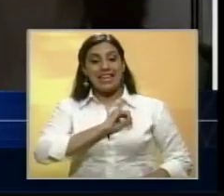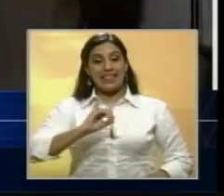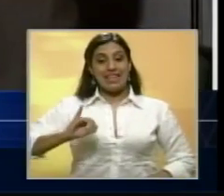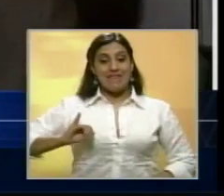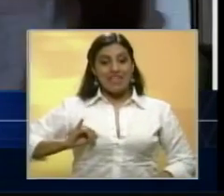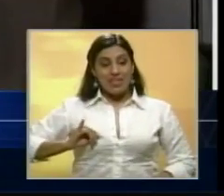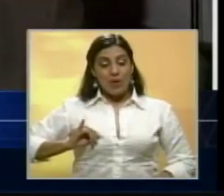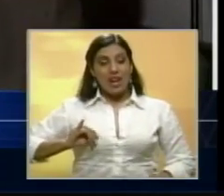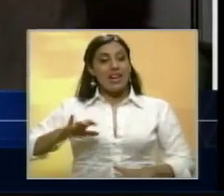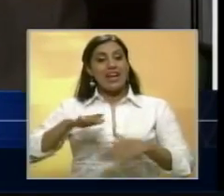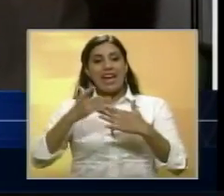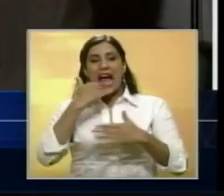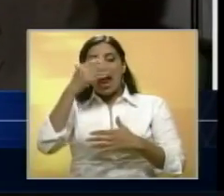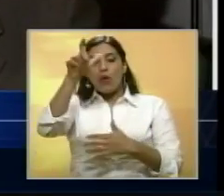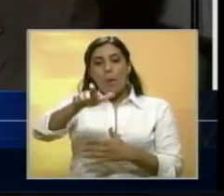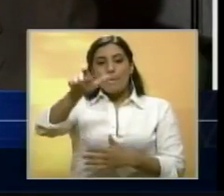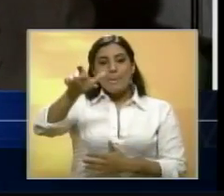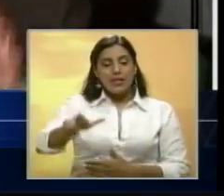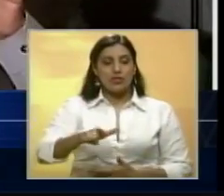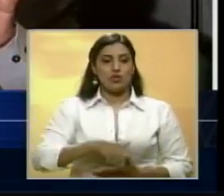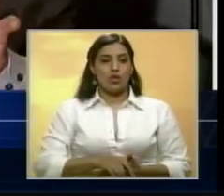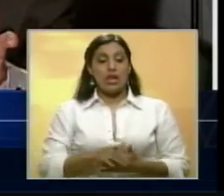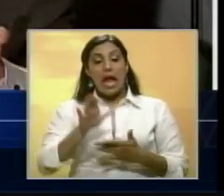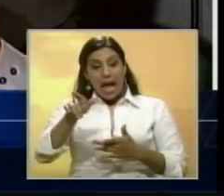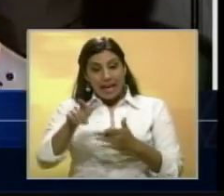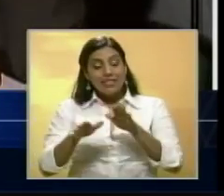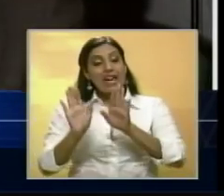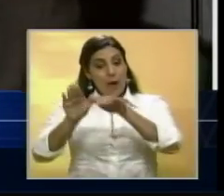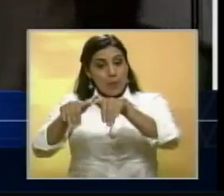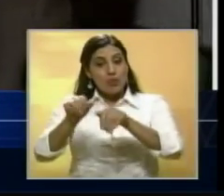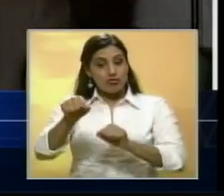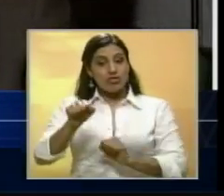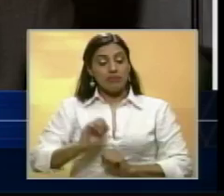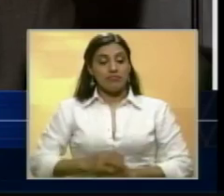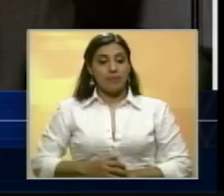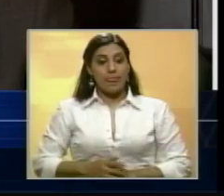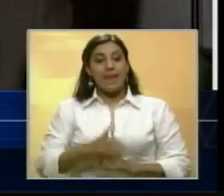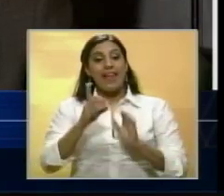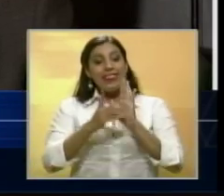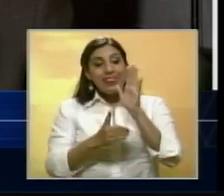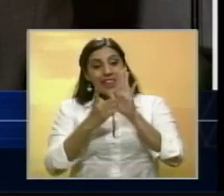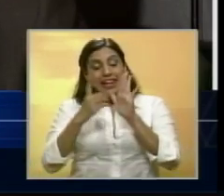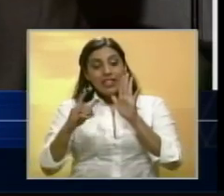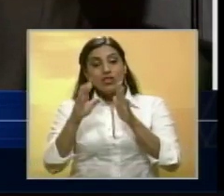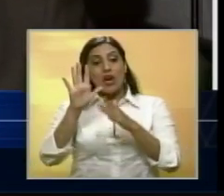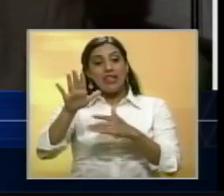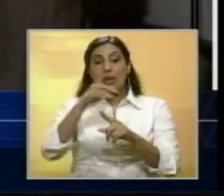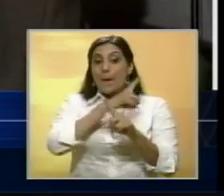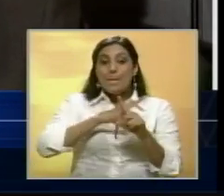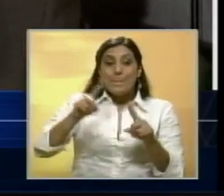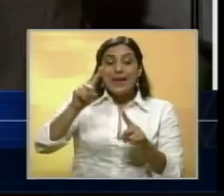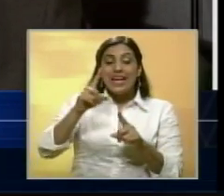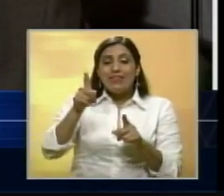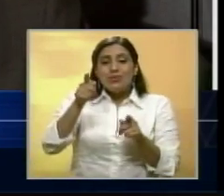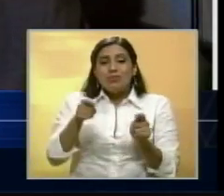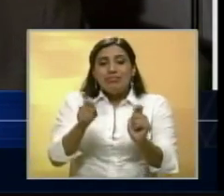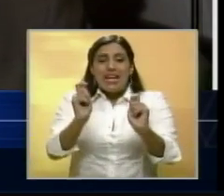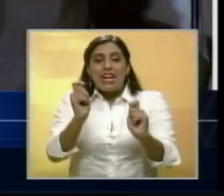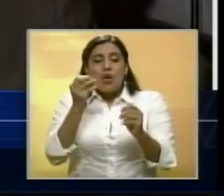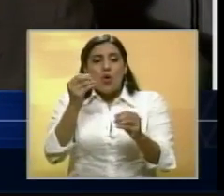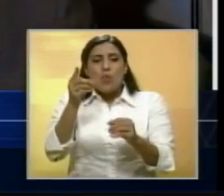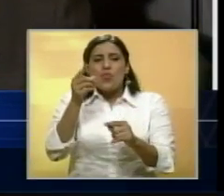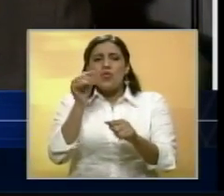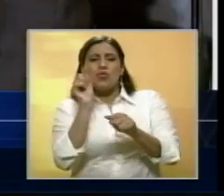individuales infringidos por alguna persona. Ahí se ampara el derecho subjetivo infringido. Pero tratándose, como